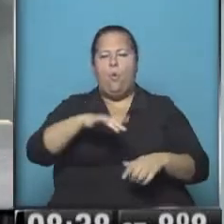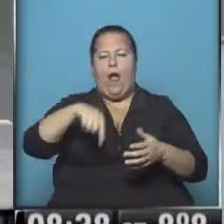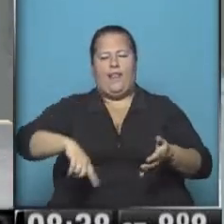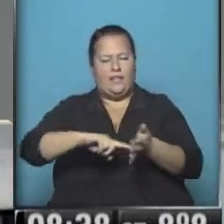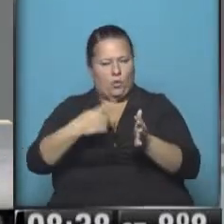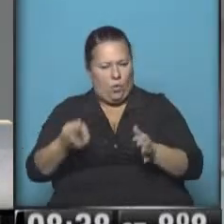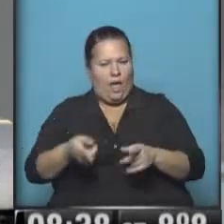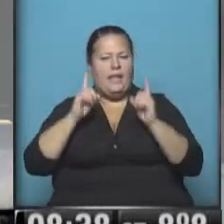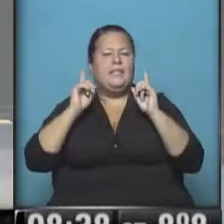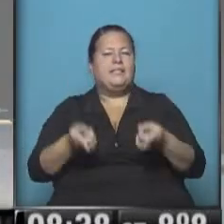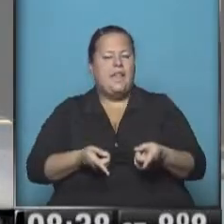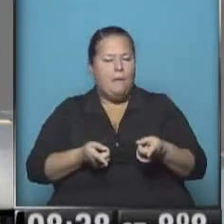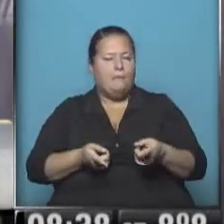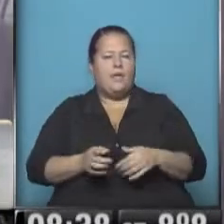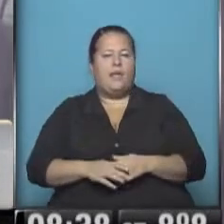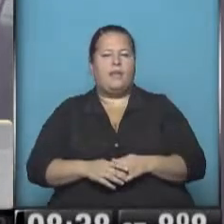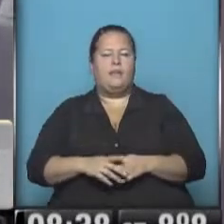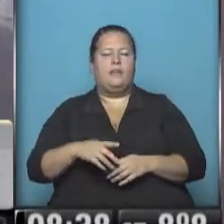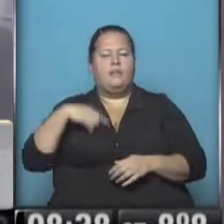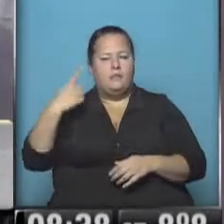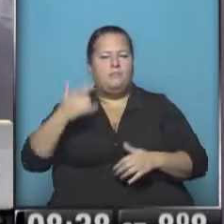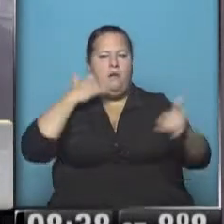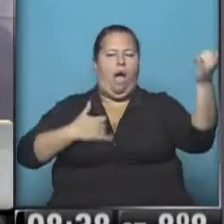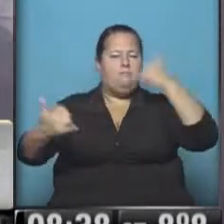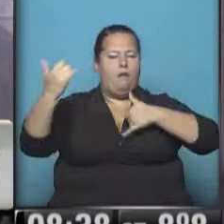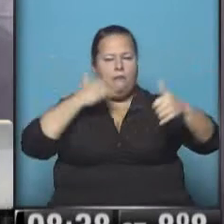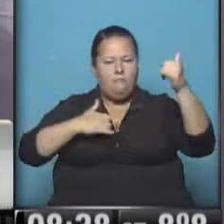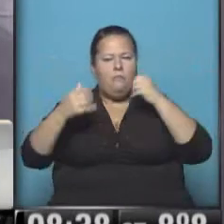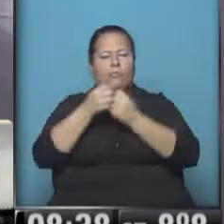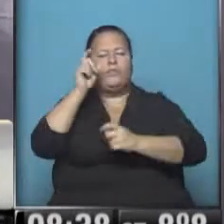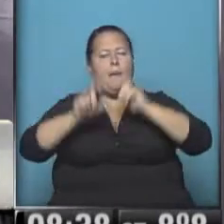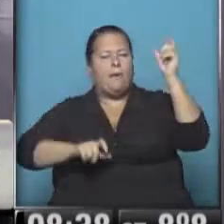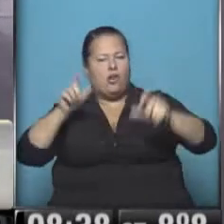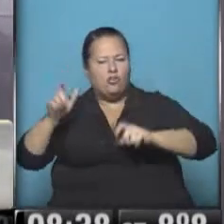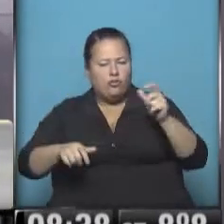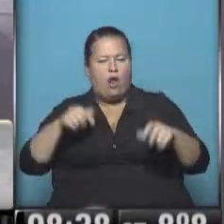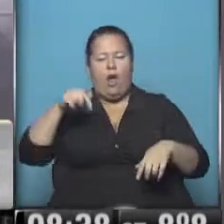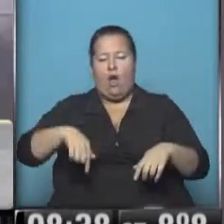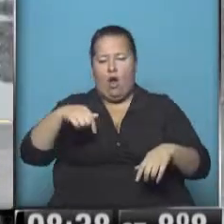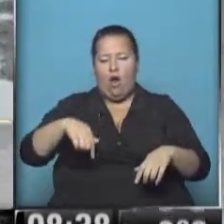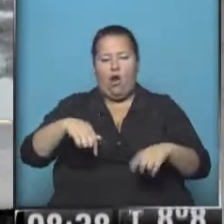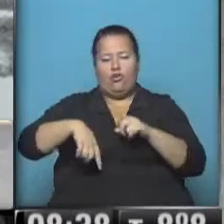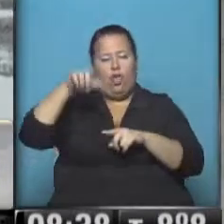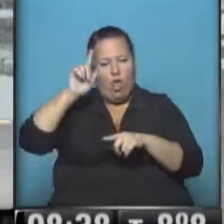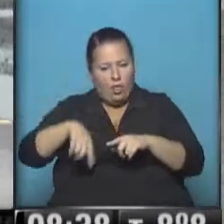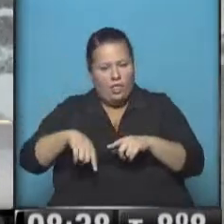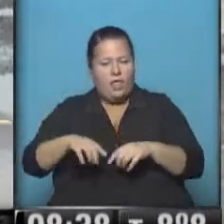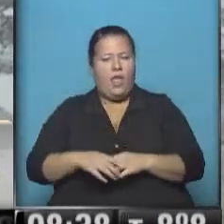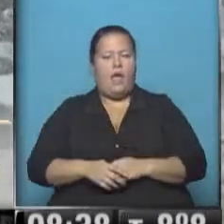ciudad y también los constantes llamados que hemos recibido y de mucha gente que hoy en el transcurso del día se ha